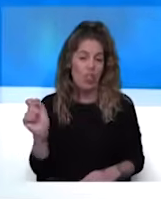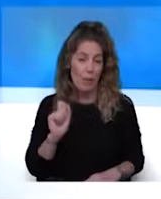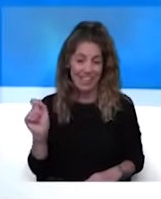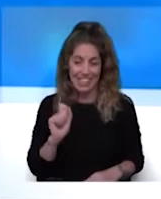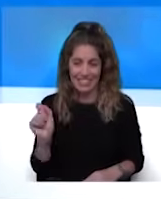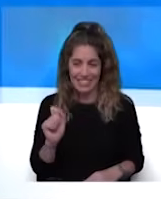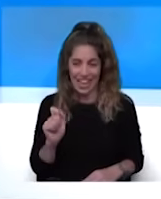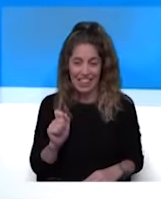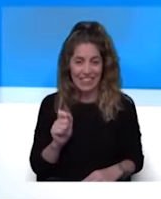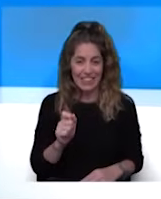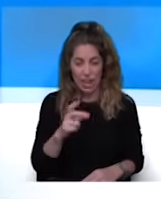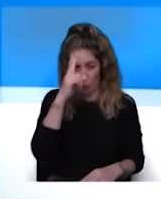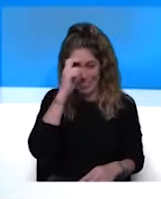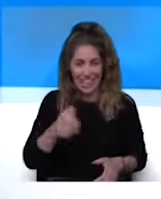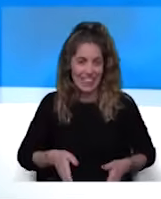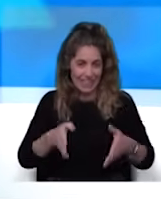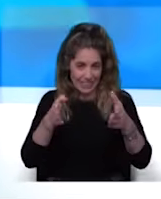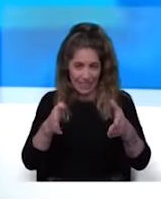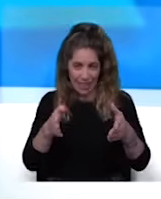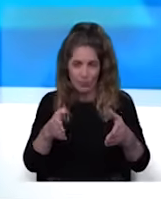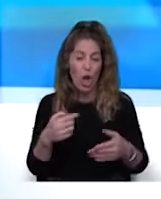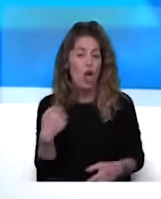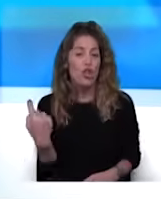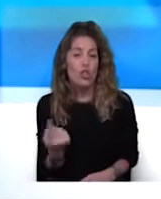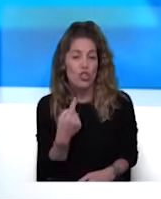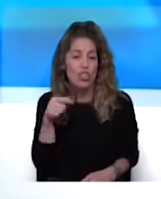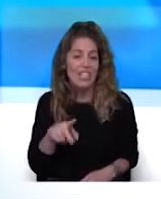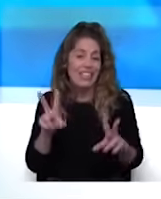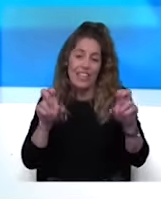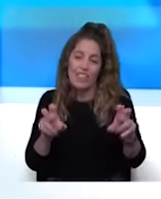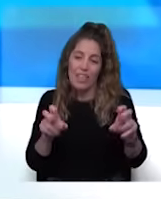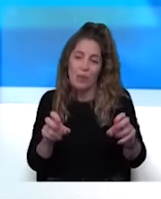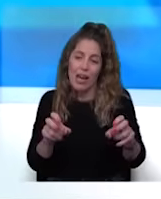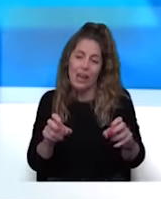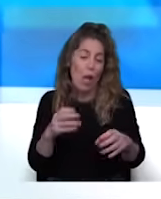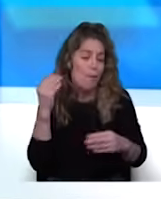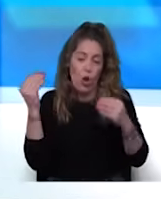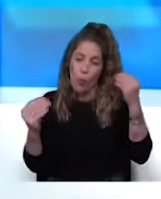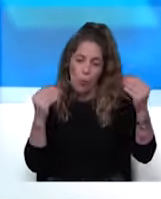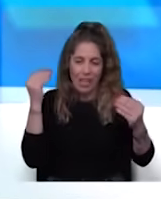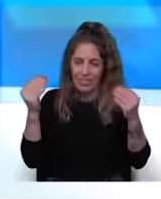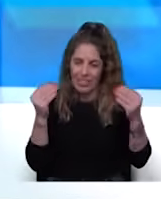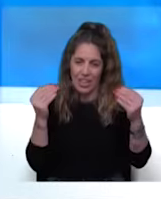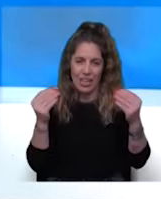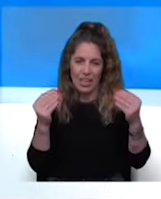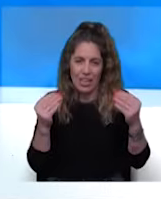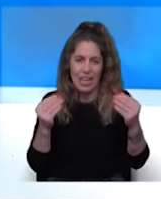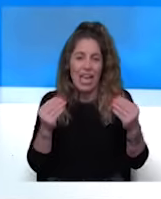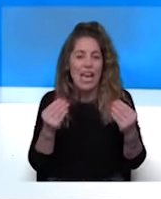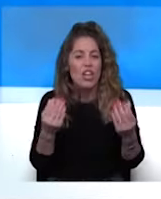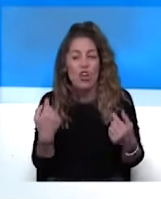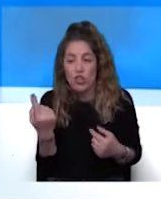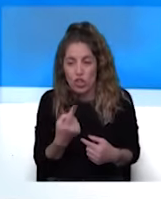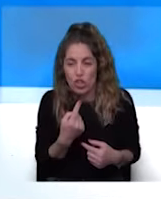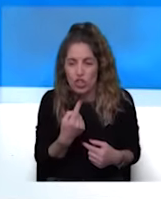clínicas y bueno nosotros a ver este tema es enormemente preocupante y lo catalogamos